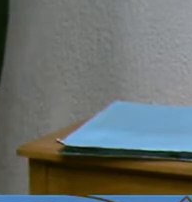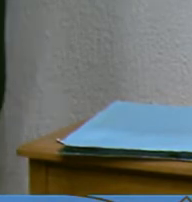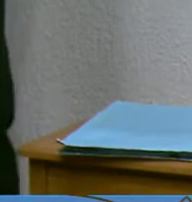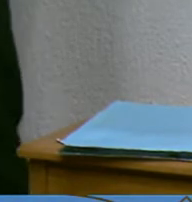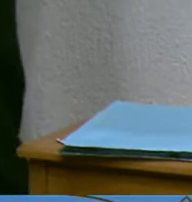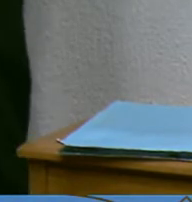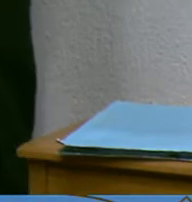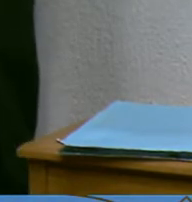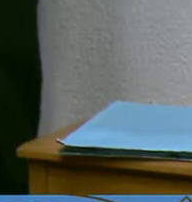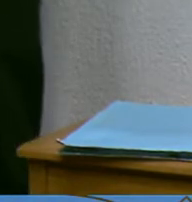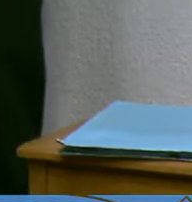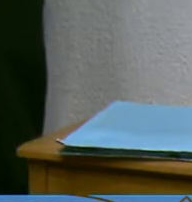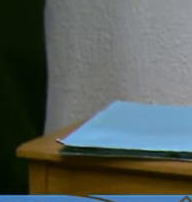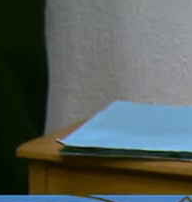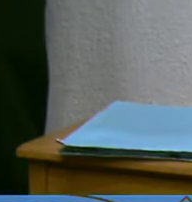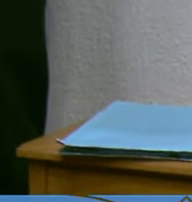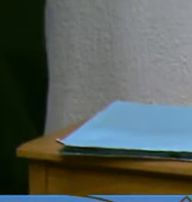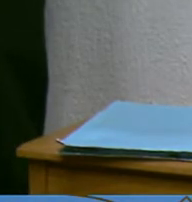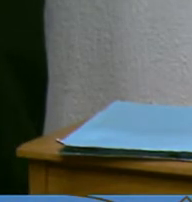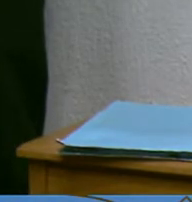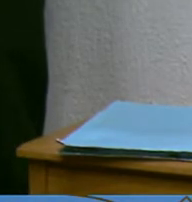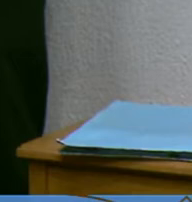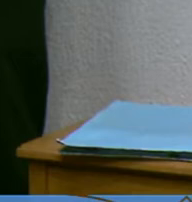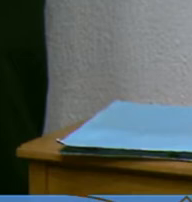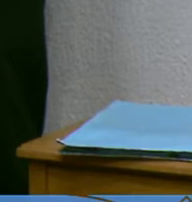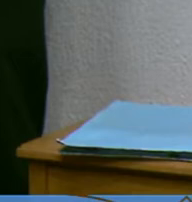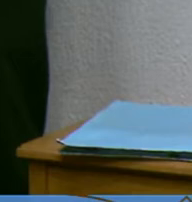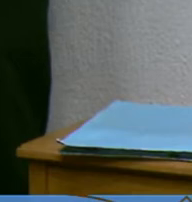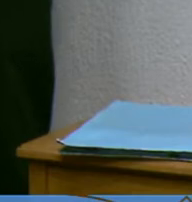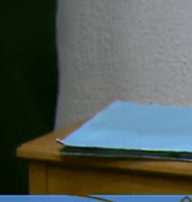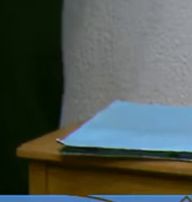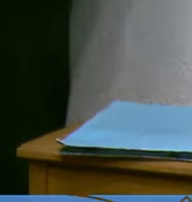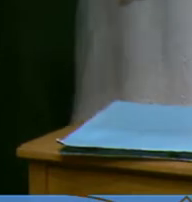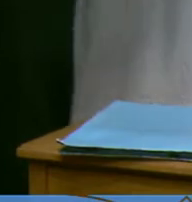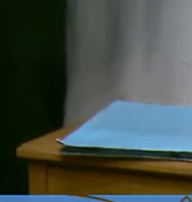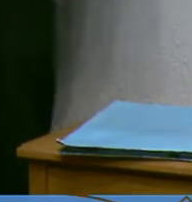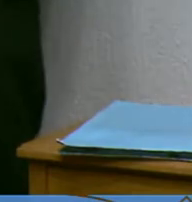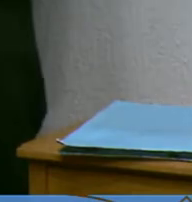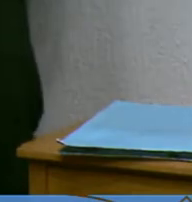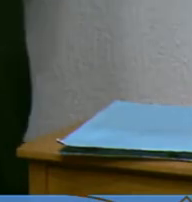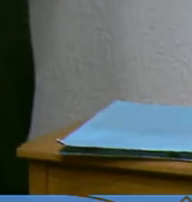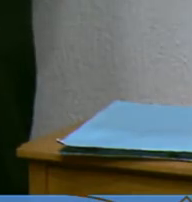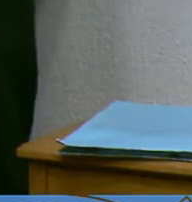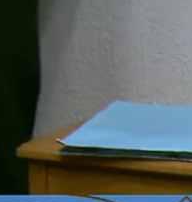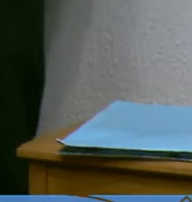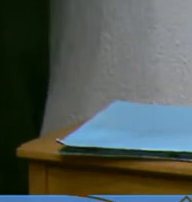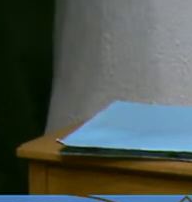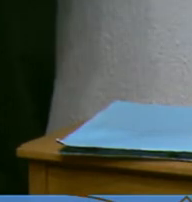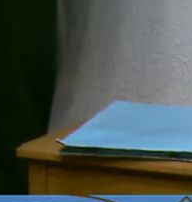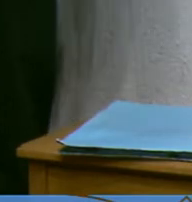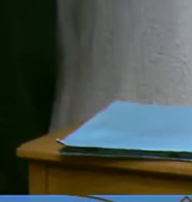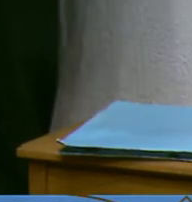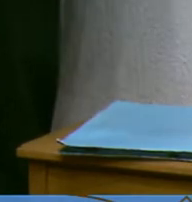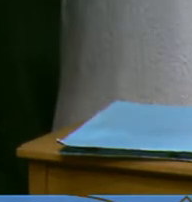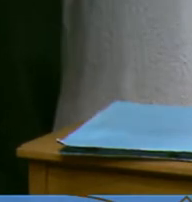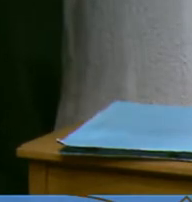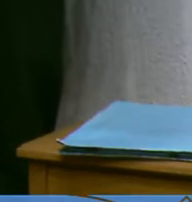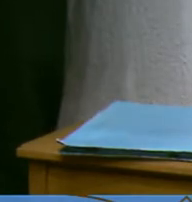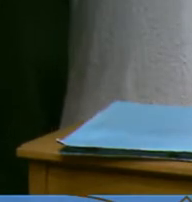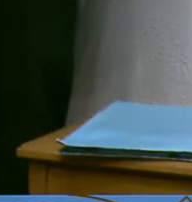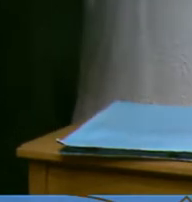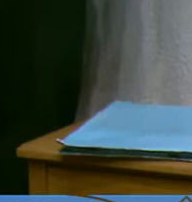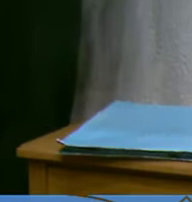respaldo, para asumir esta importante misión. Gracias por la